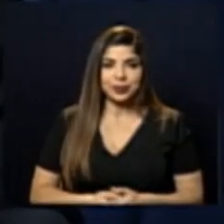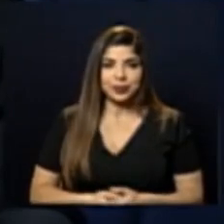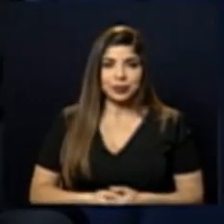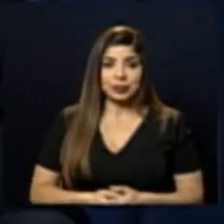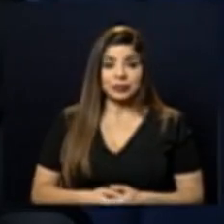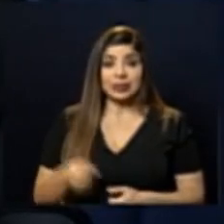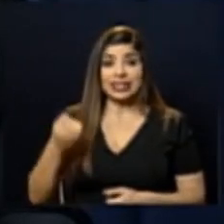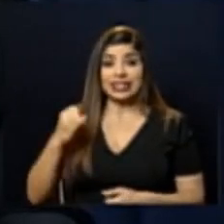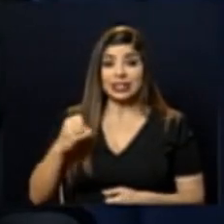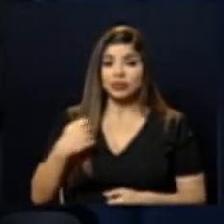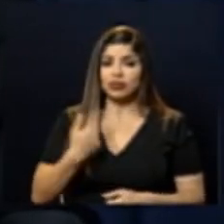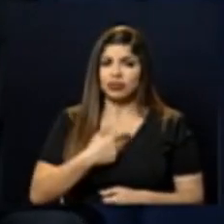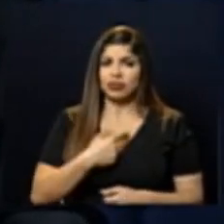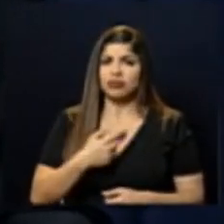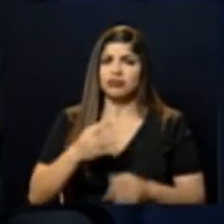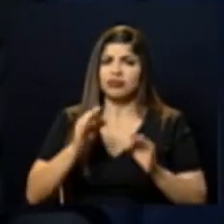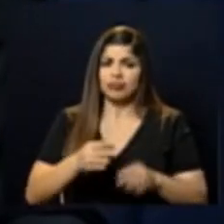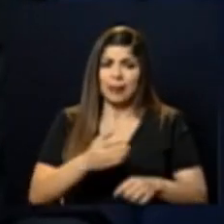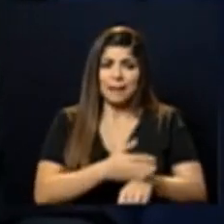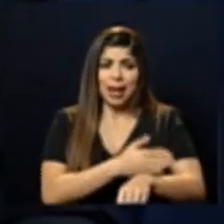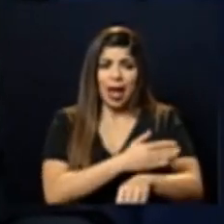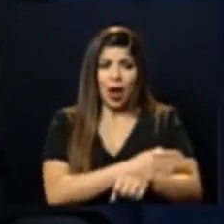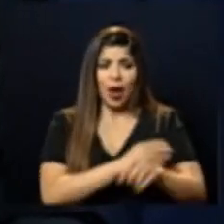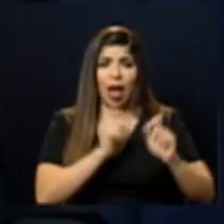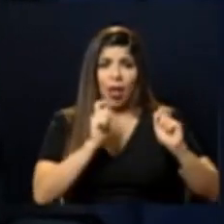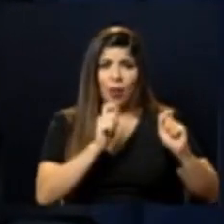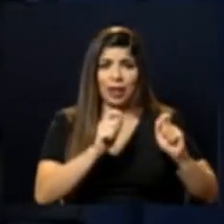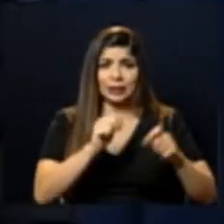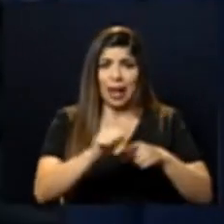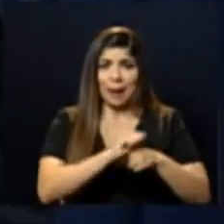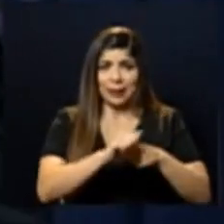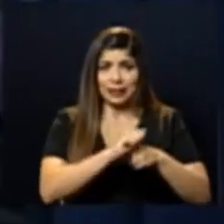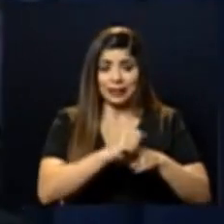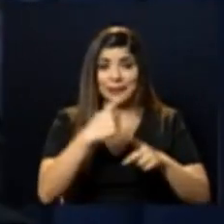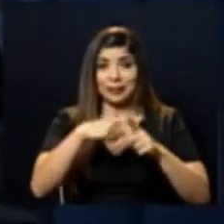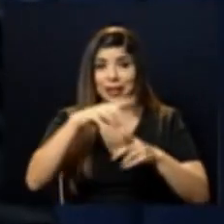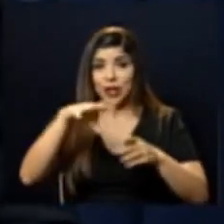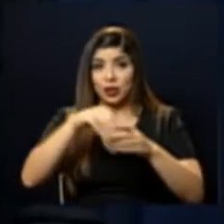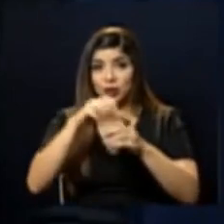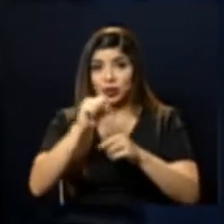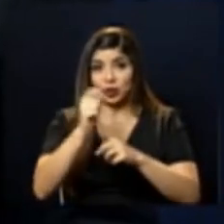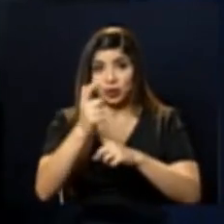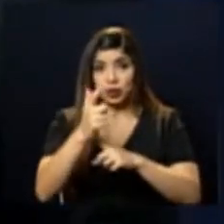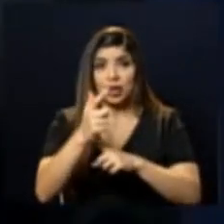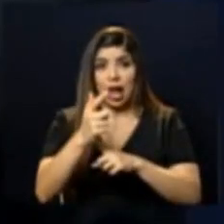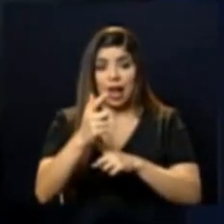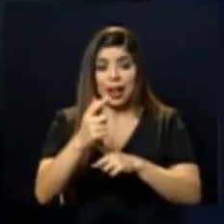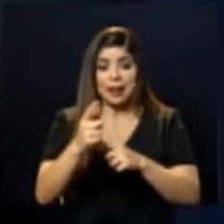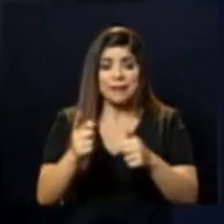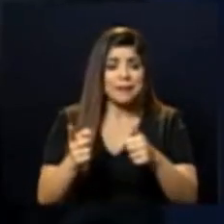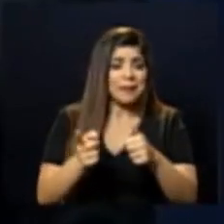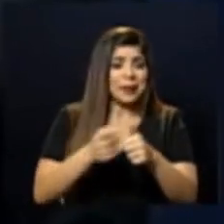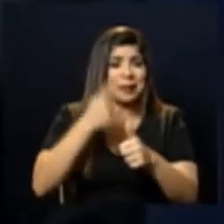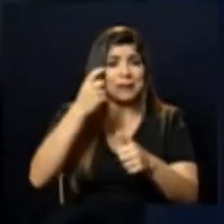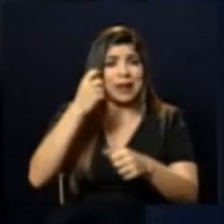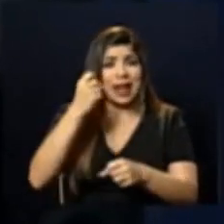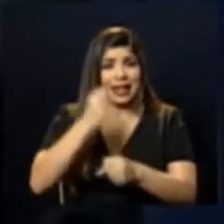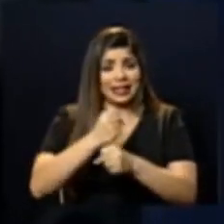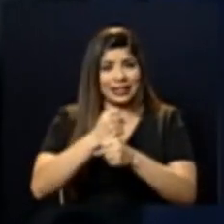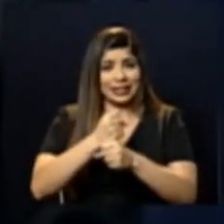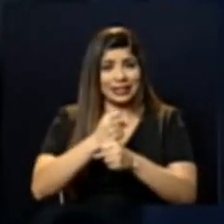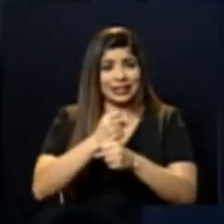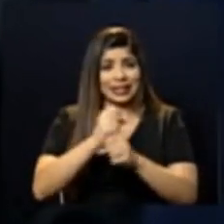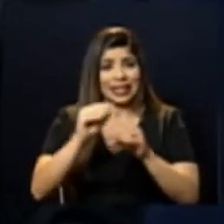En la mejora decidida de la educación y la capacitación, así como la inclusión social. La primera tarea que salta